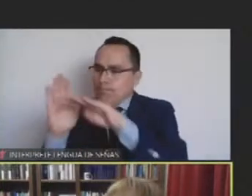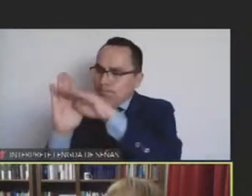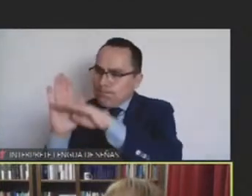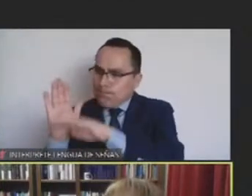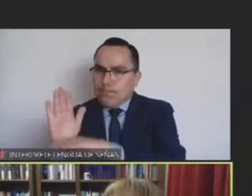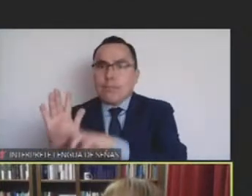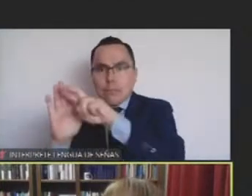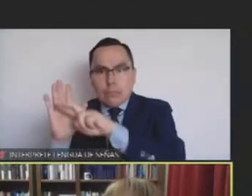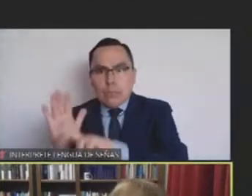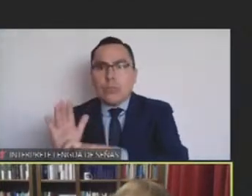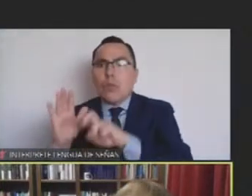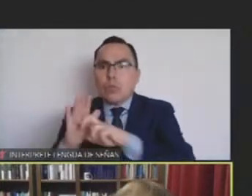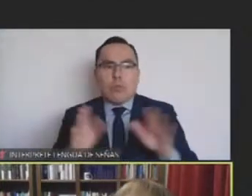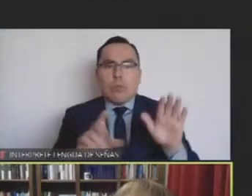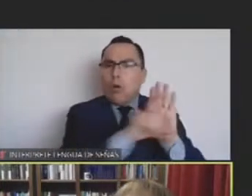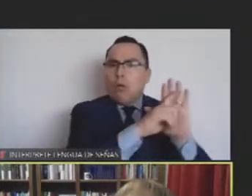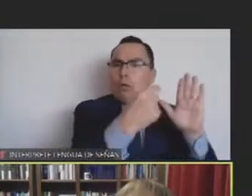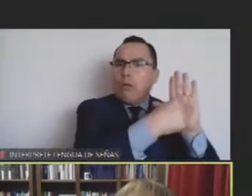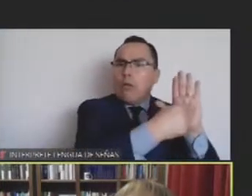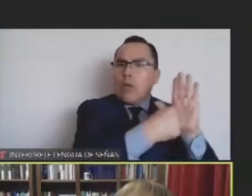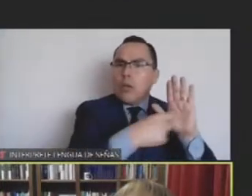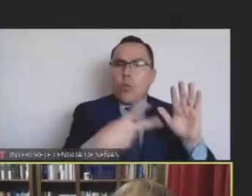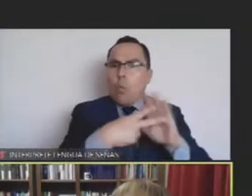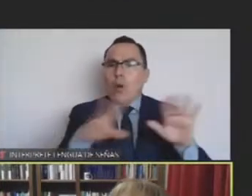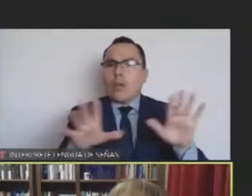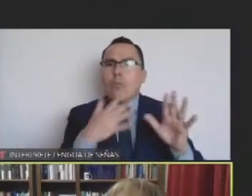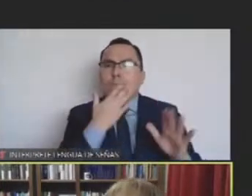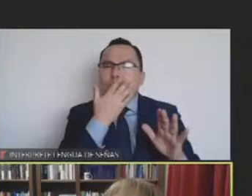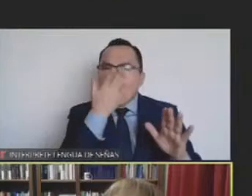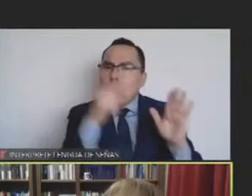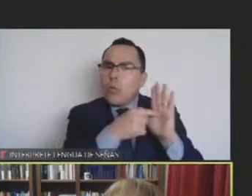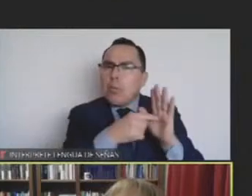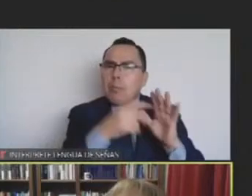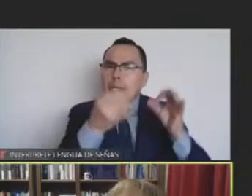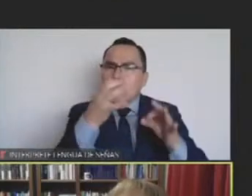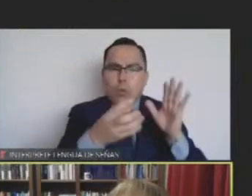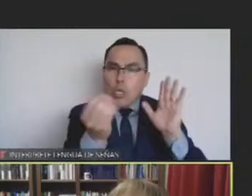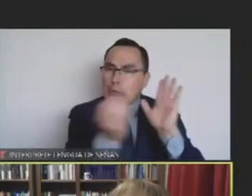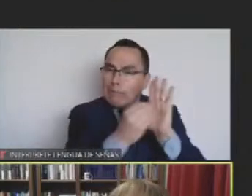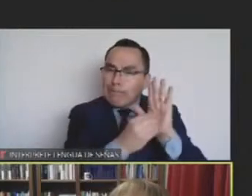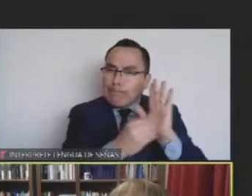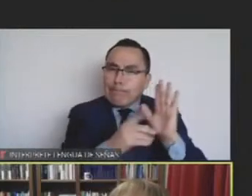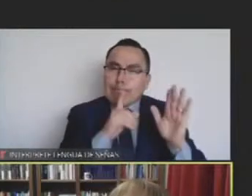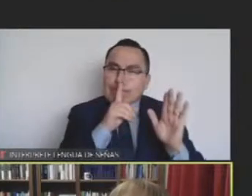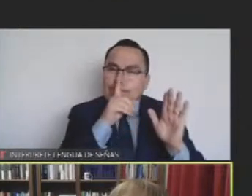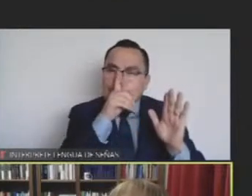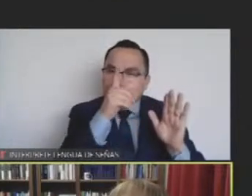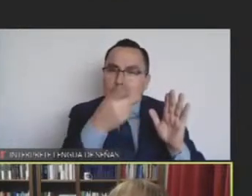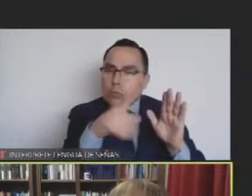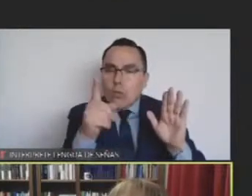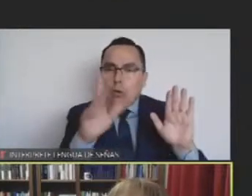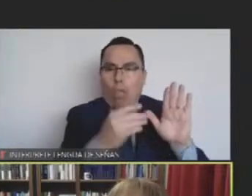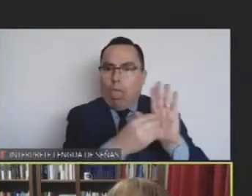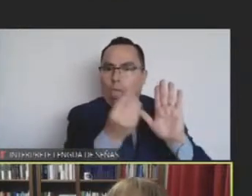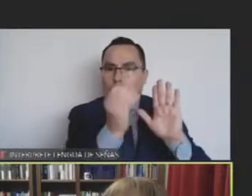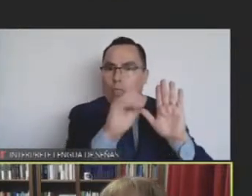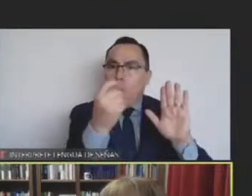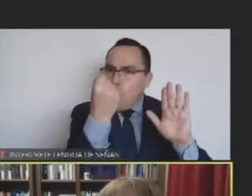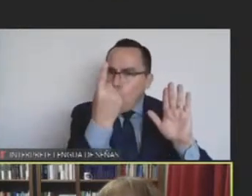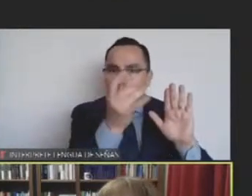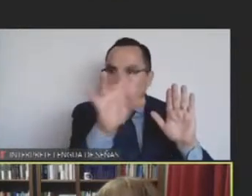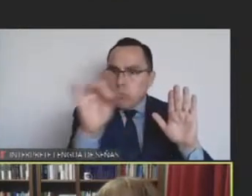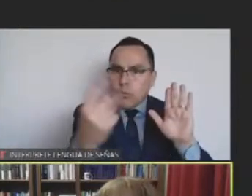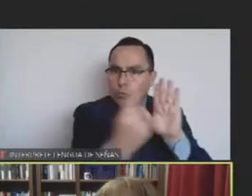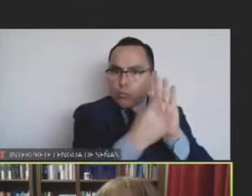derecho neutro, es un derecho aparentemente frío, que no especifica cuáles son las singularidades de cada caso. Y en consecuencia,